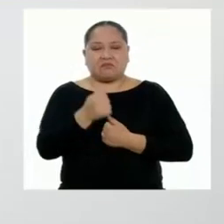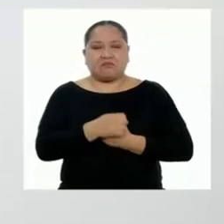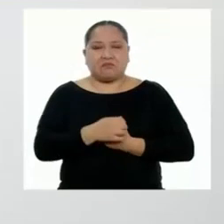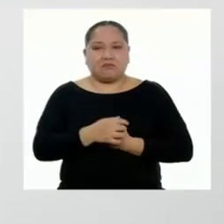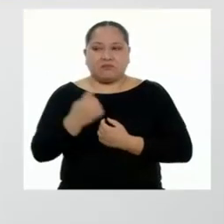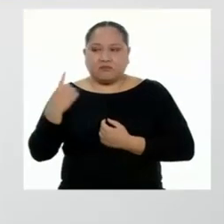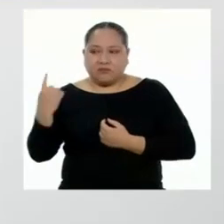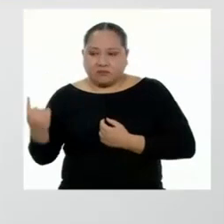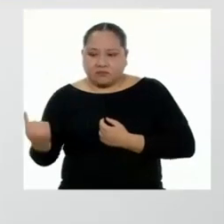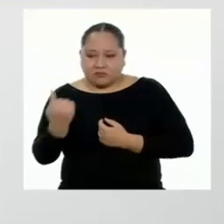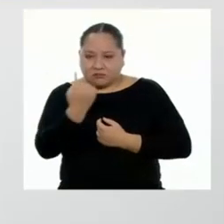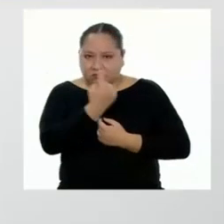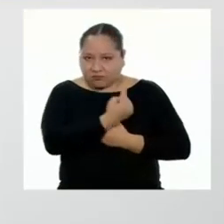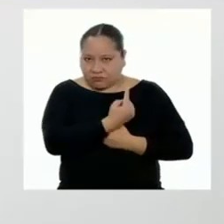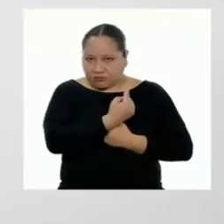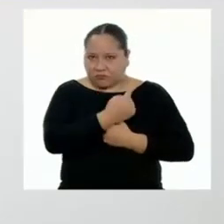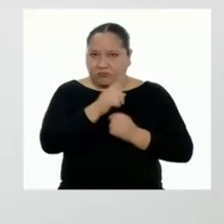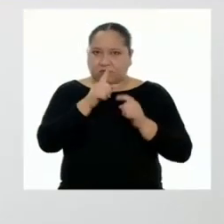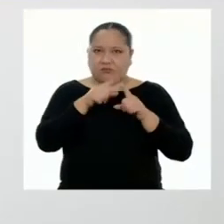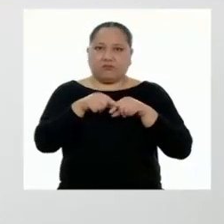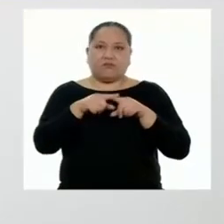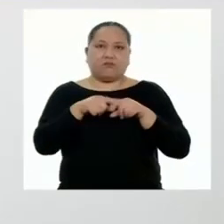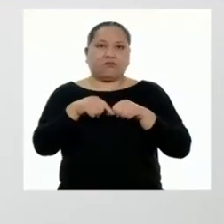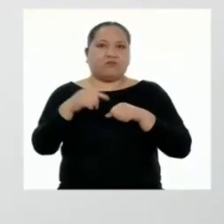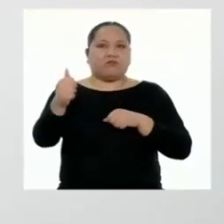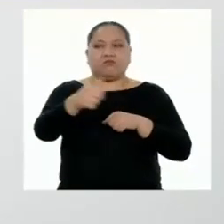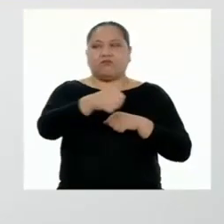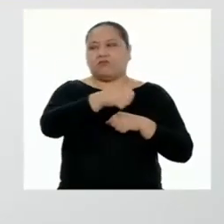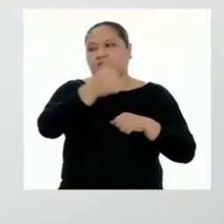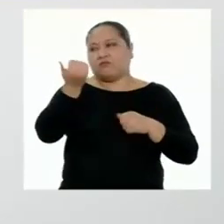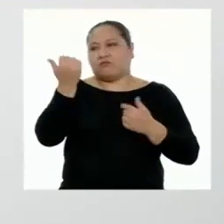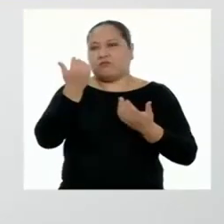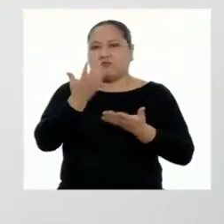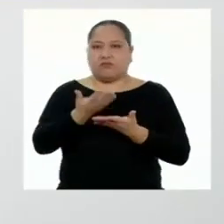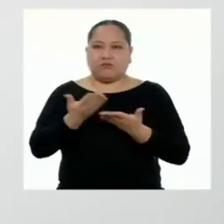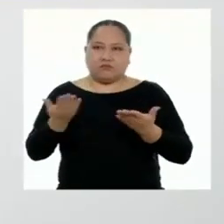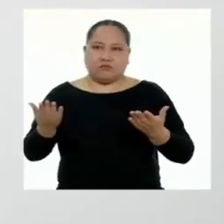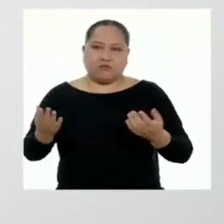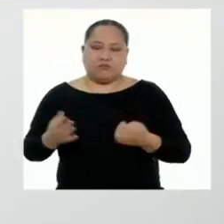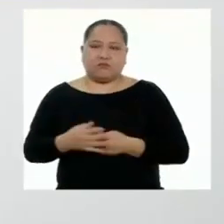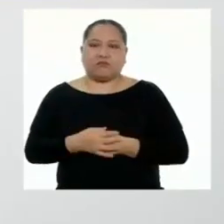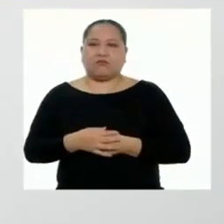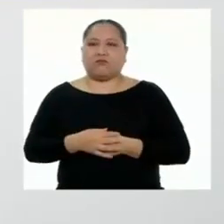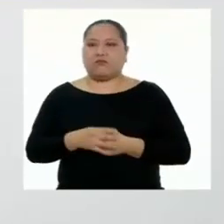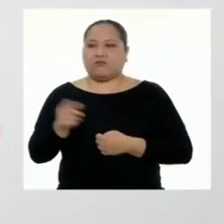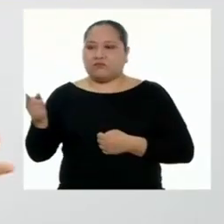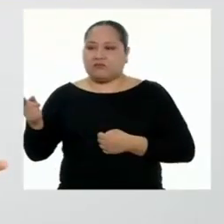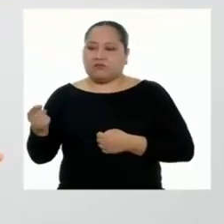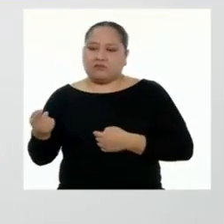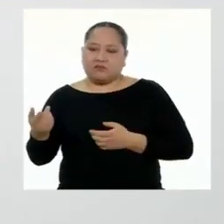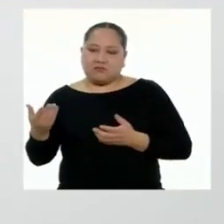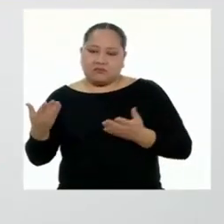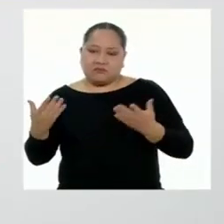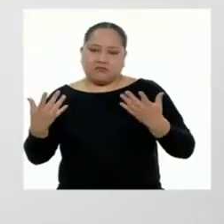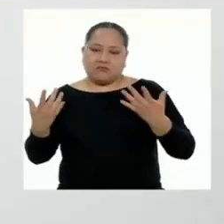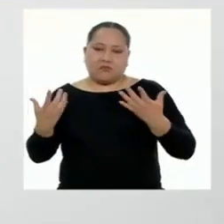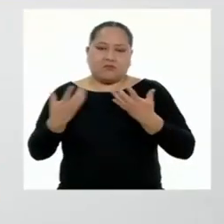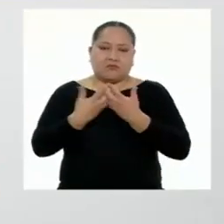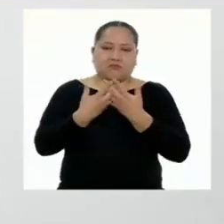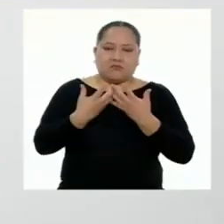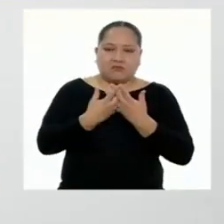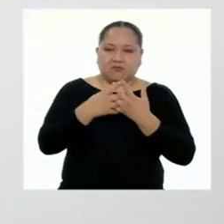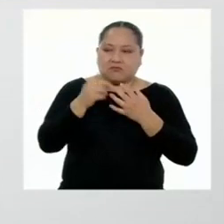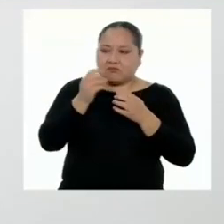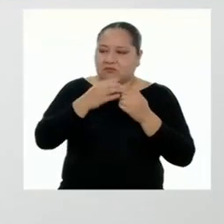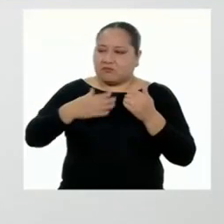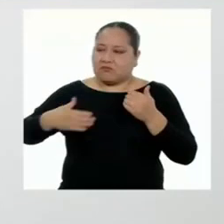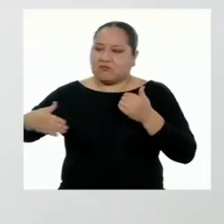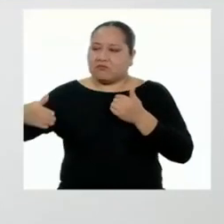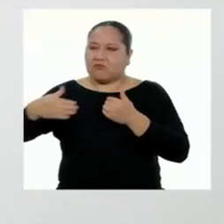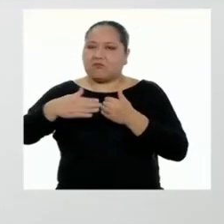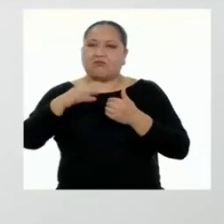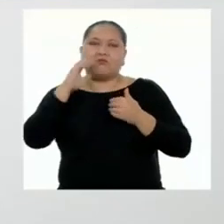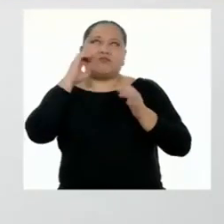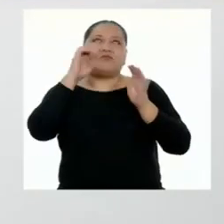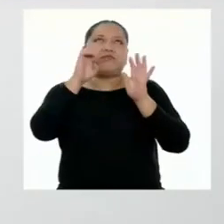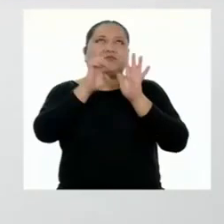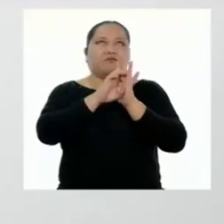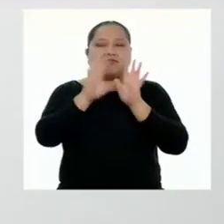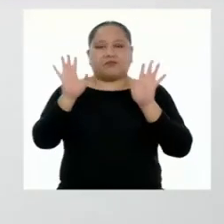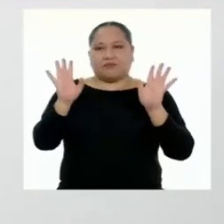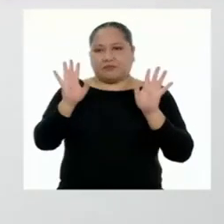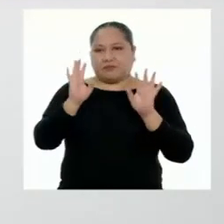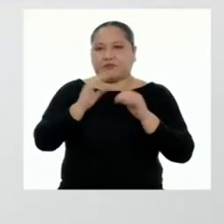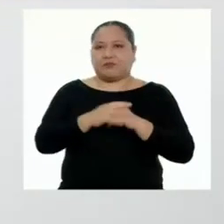Cada componente depende de cualquier otro factor del ecosistema, de manera directa o indirecta. Por ejemplo, un